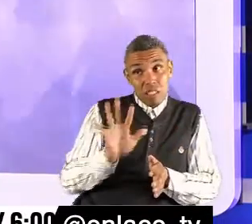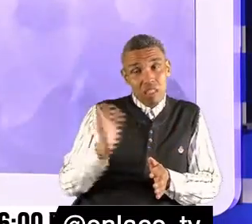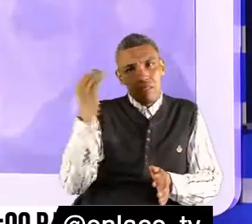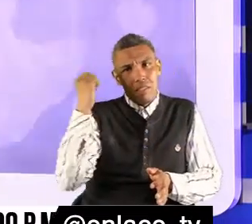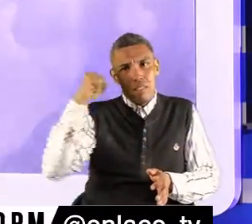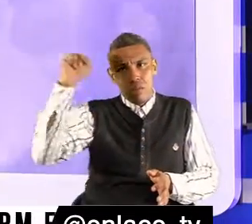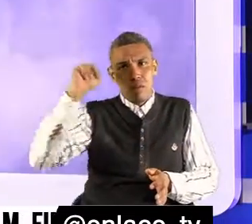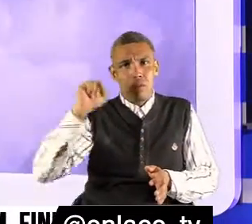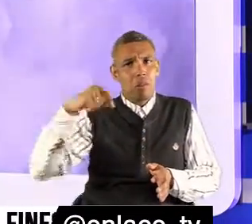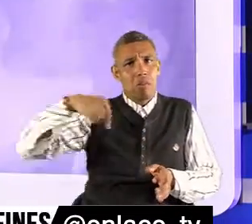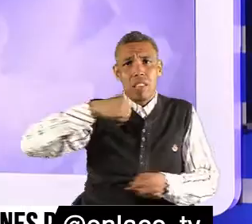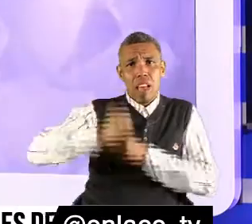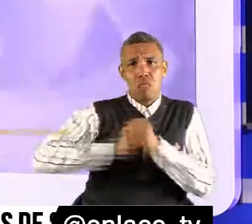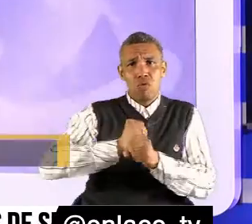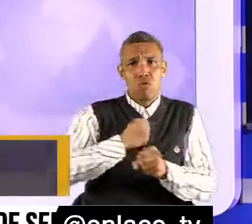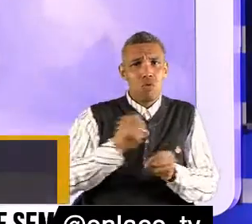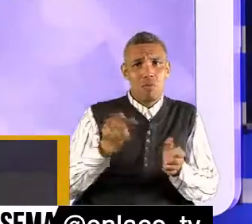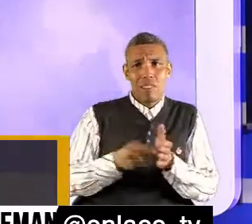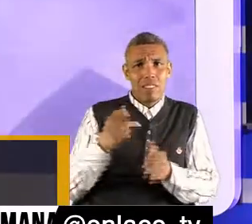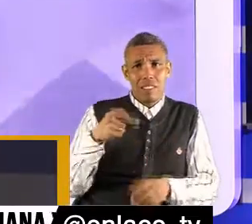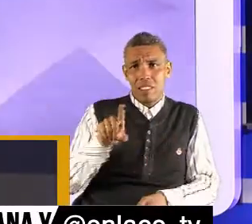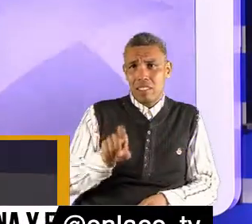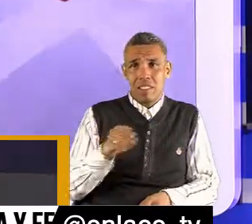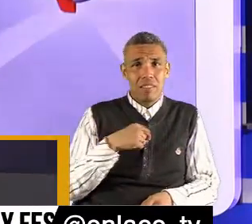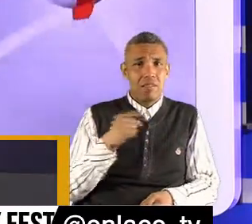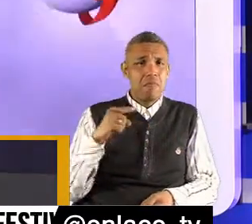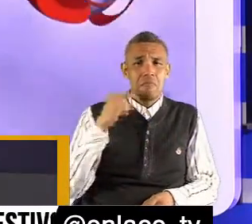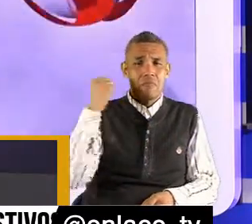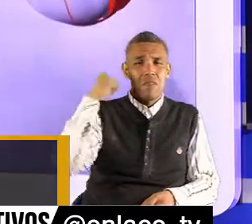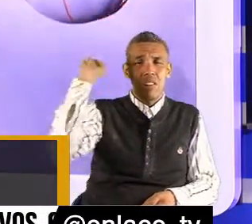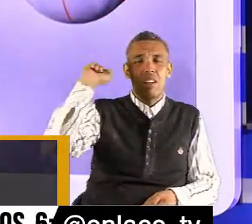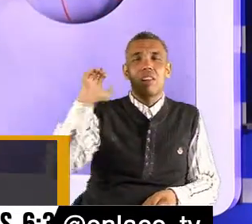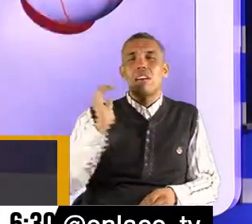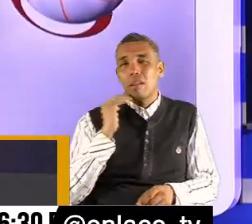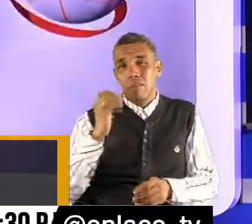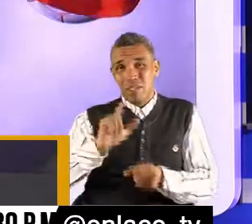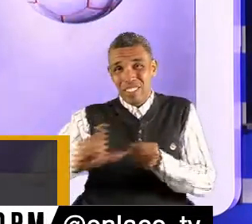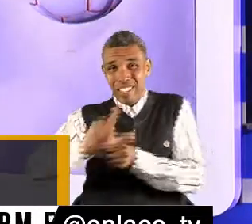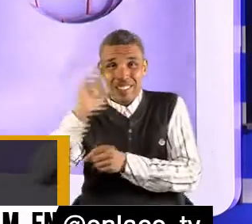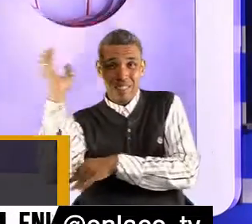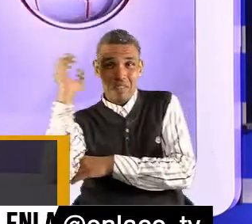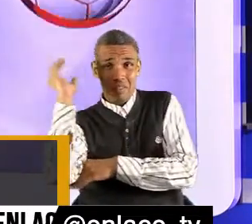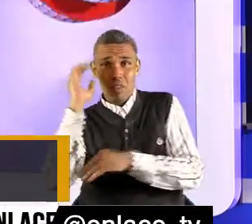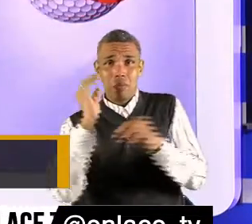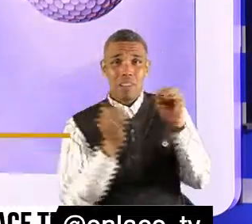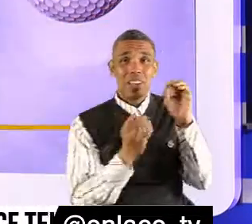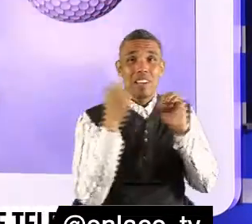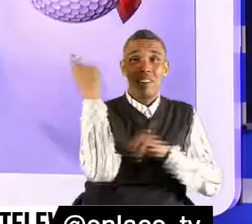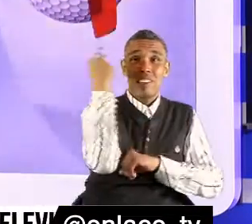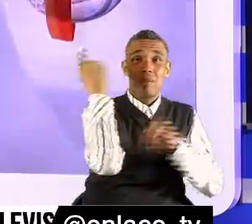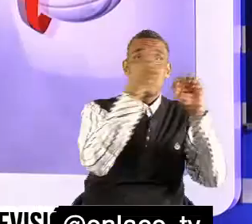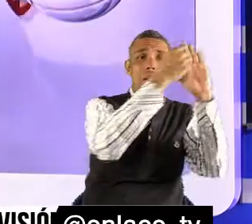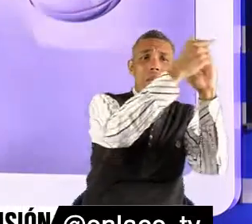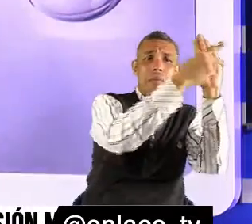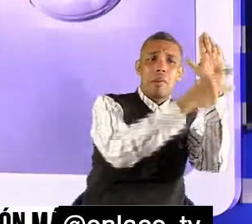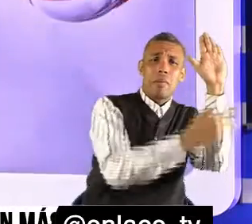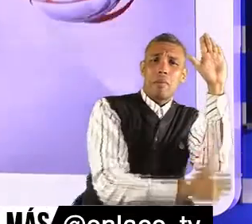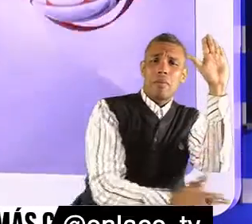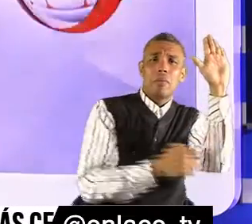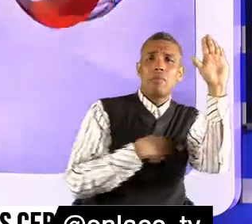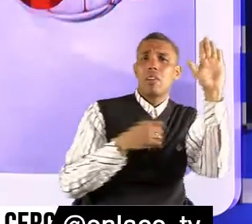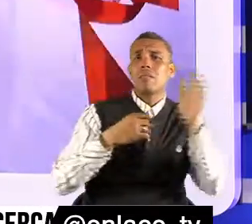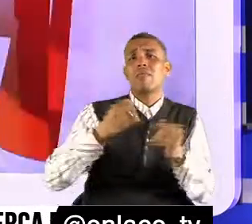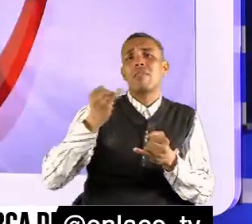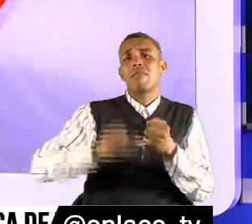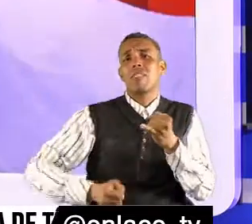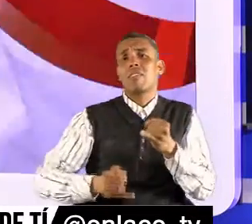Profesional Colombiano como local por la Liga. Último, 7 unidades, ya eliminado, y los ahorros